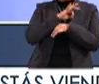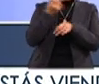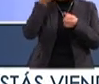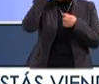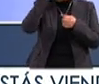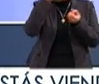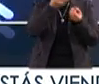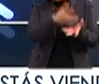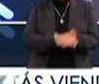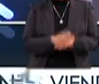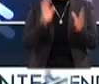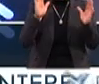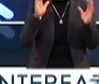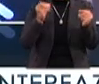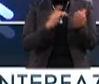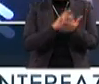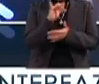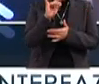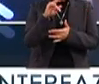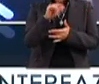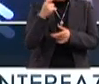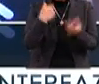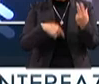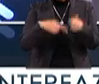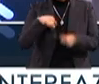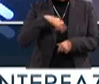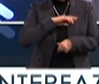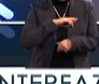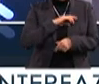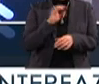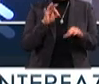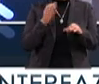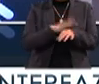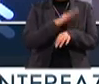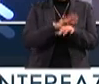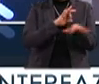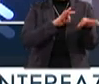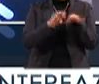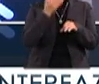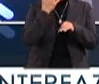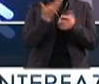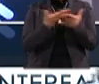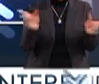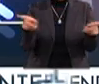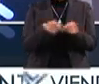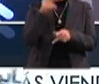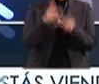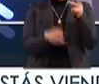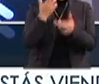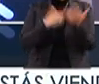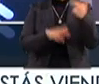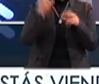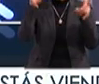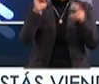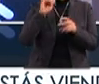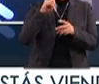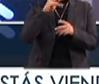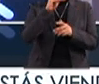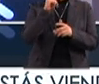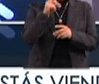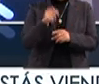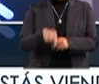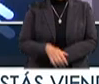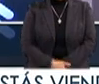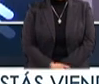brindarles la atención maravilloso Iván muchísimas gracias por haber estado con nosotros excelente trabajo como siempre vamos a hacer una breve pausa regresamos con más temas esto es